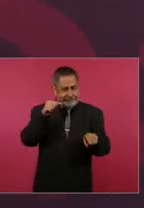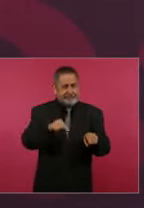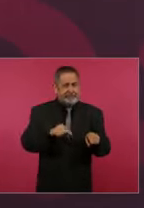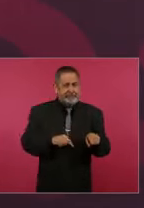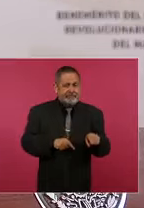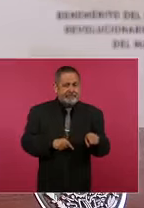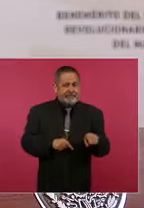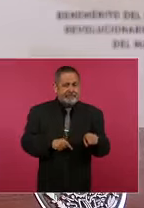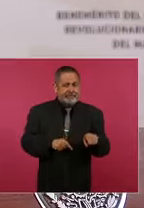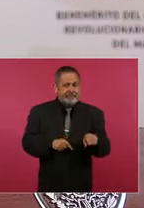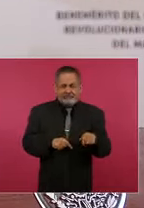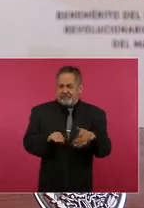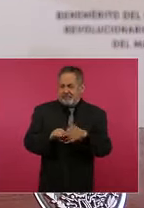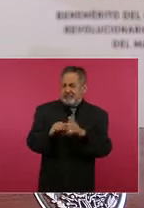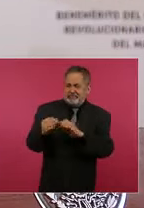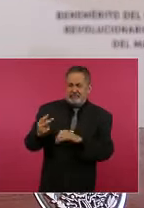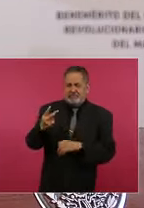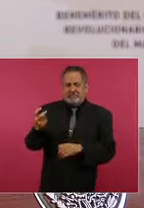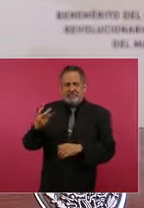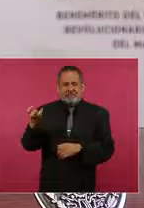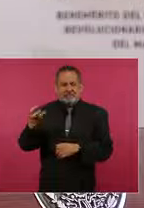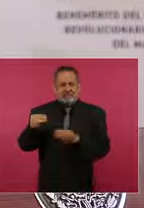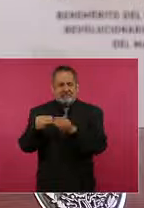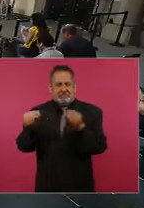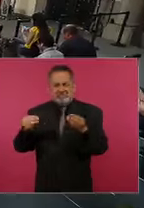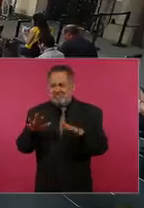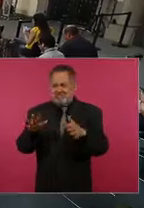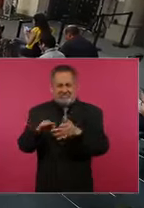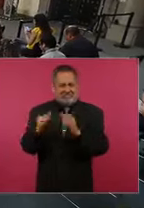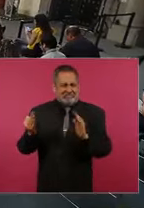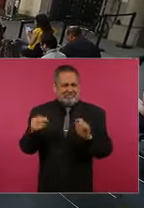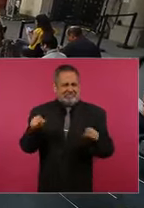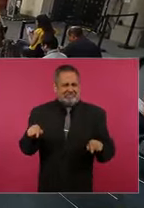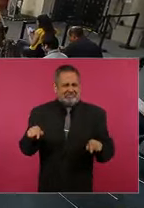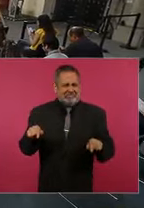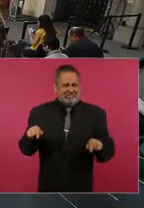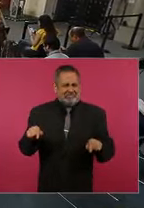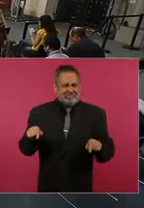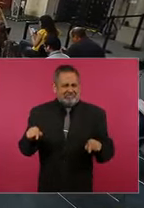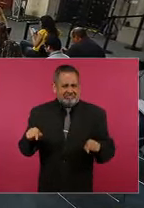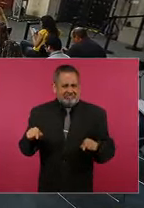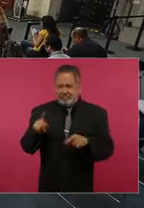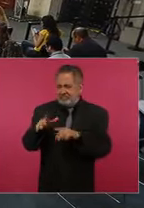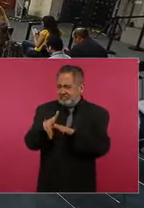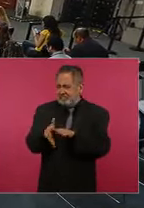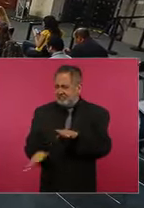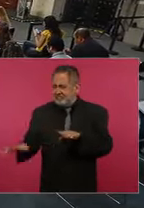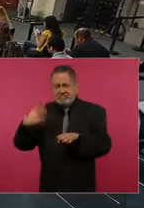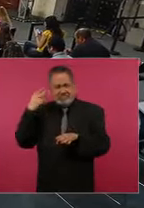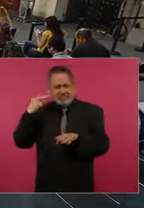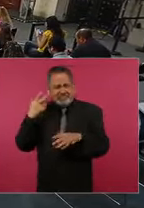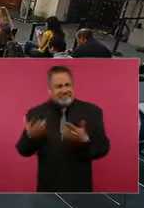a 200, 300 metros, cuando mucho, del faro de Veracruz,